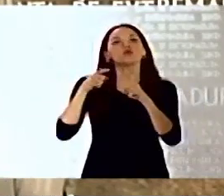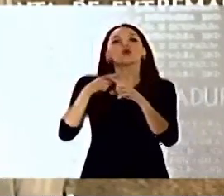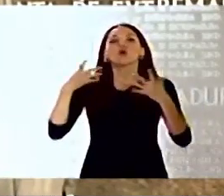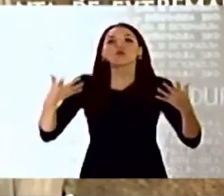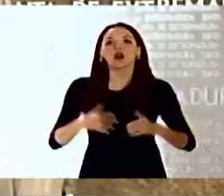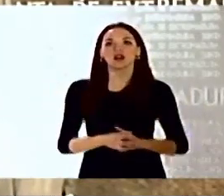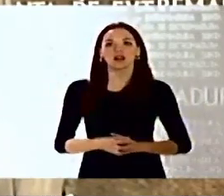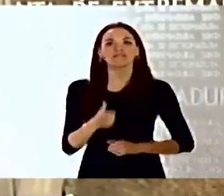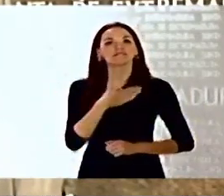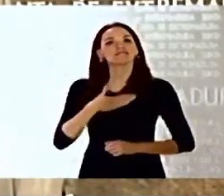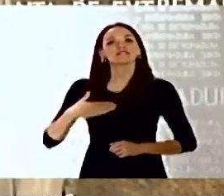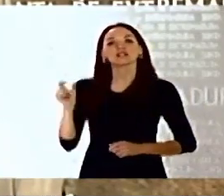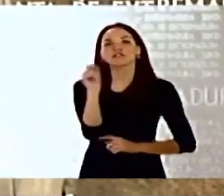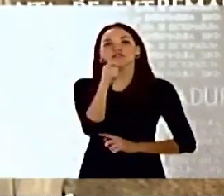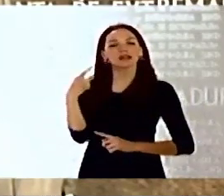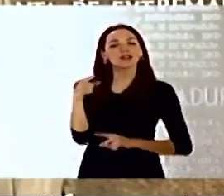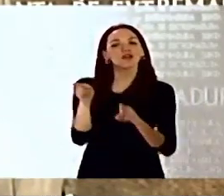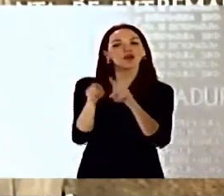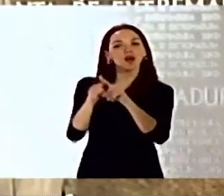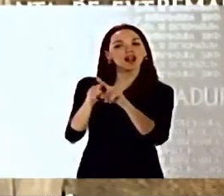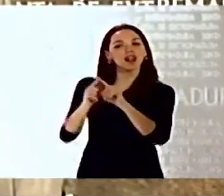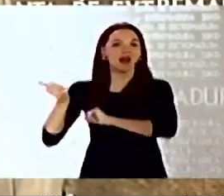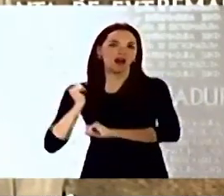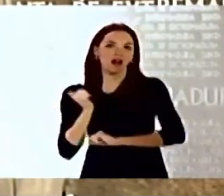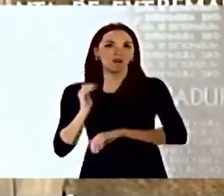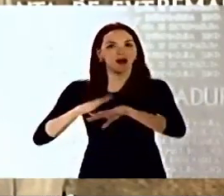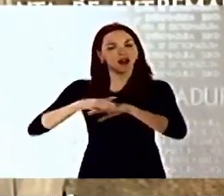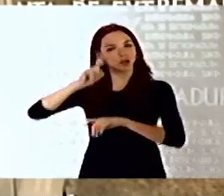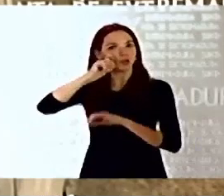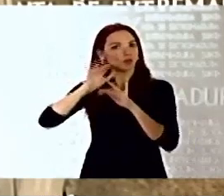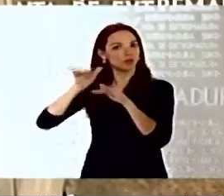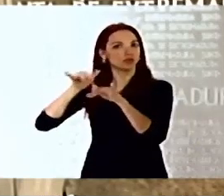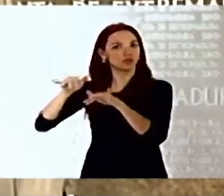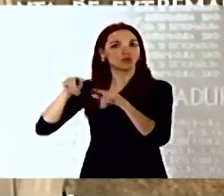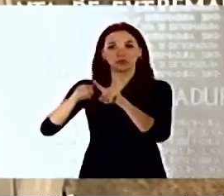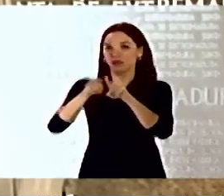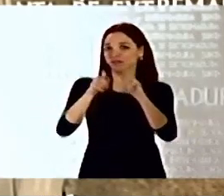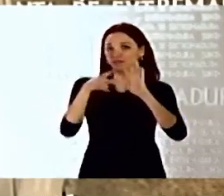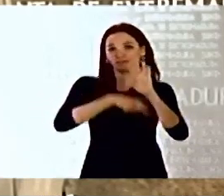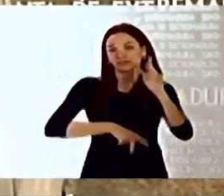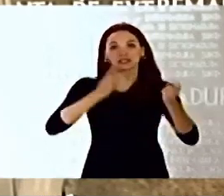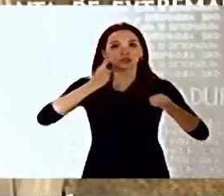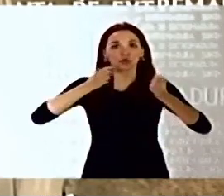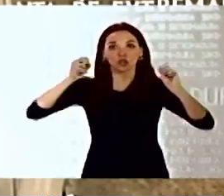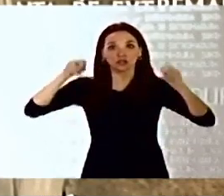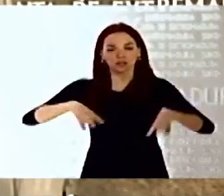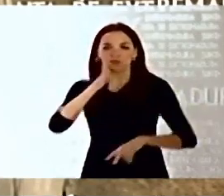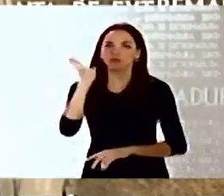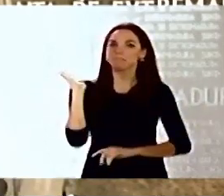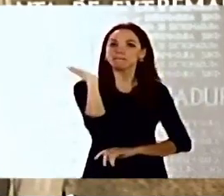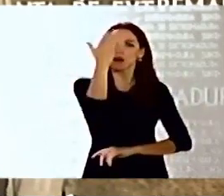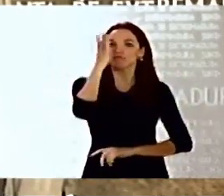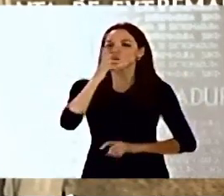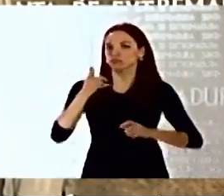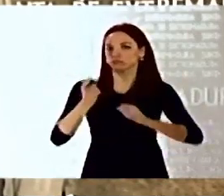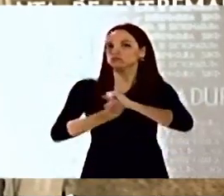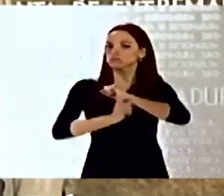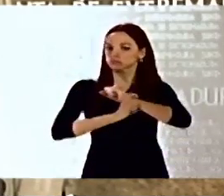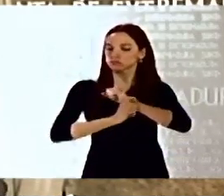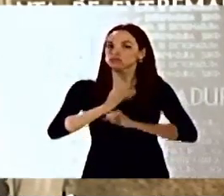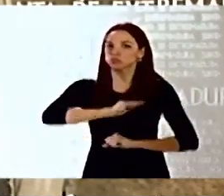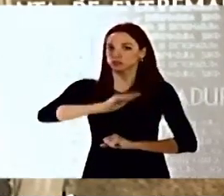esos pisos destinados al sector turístico que no eran regulares, que venían a dañar un sector estratégico para la economía regional como